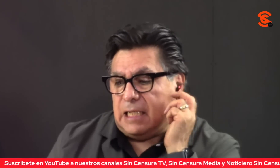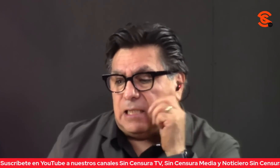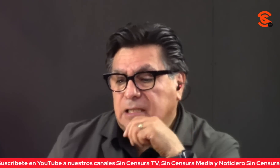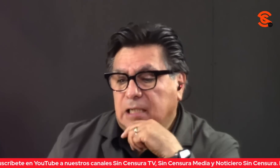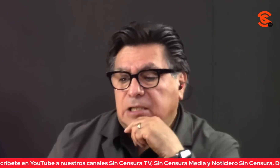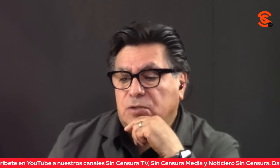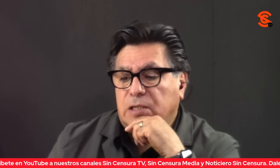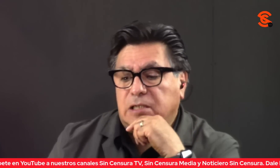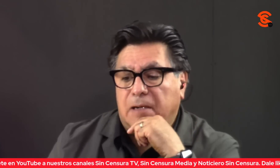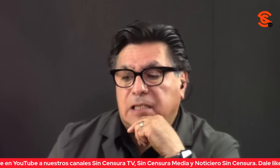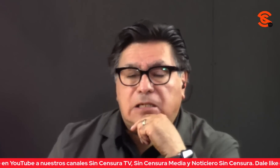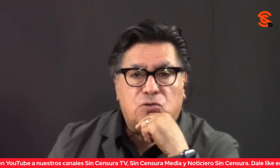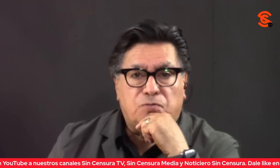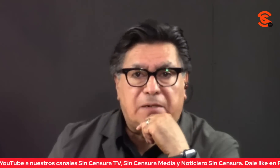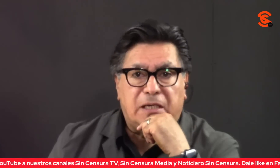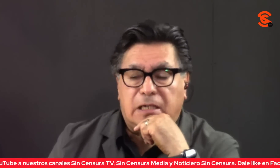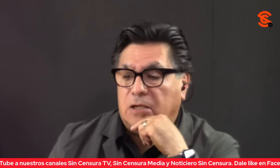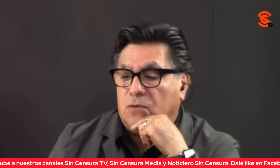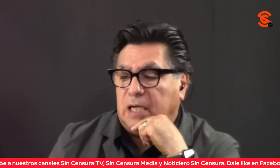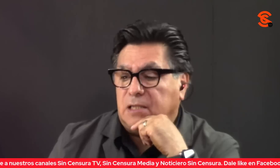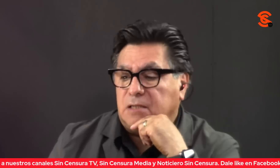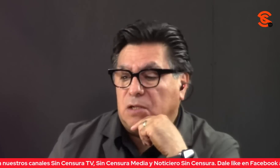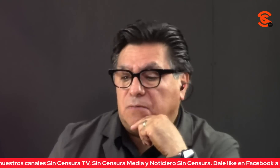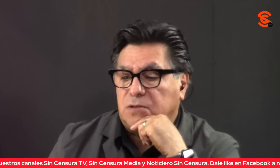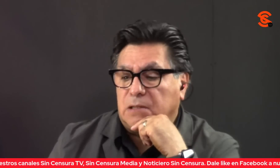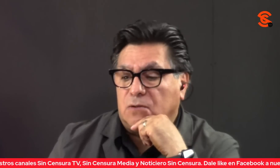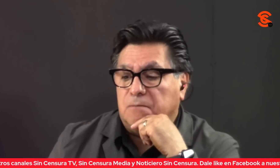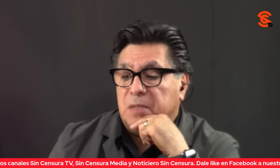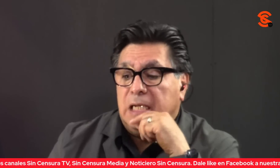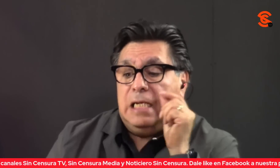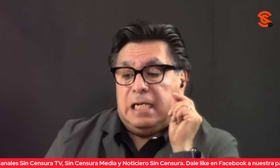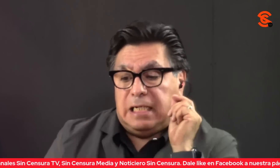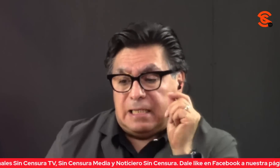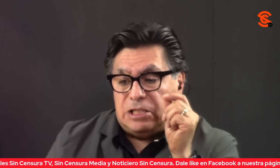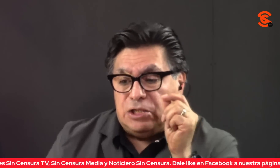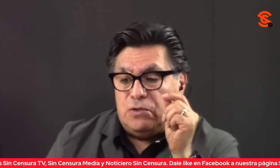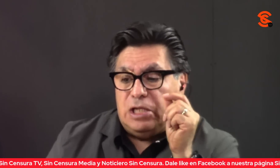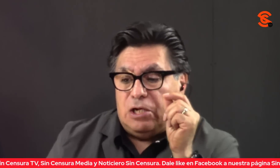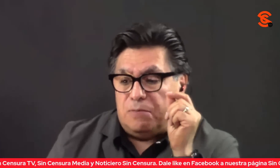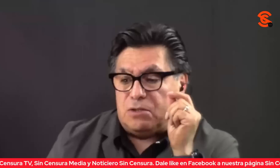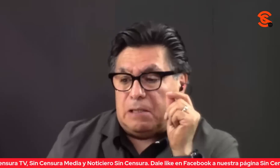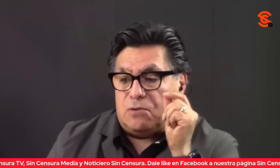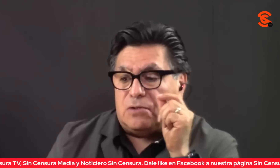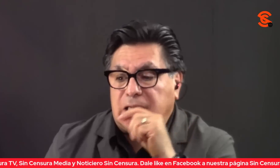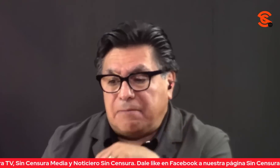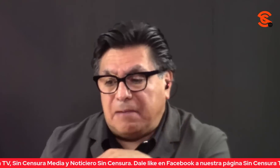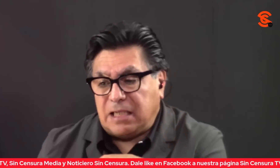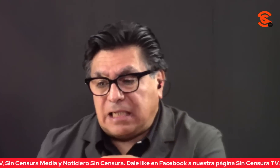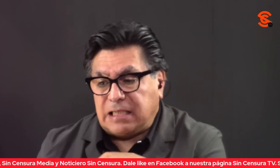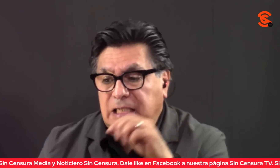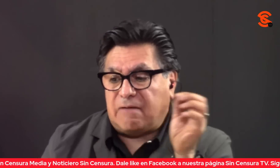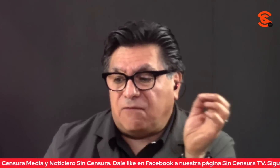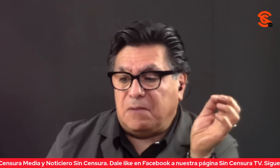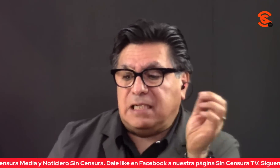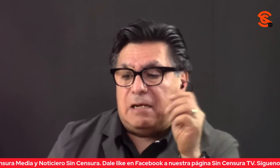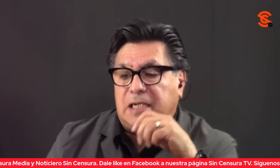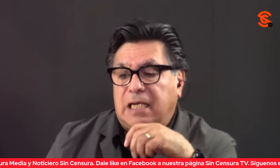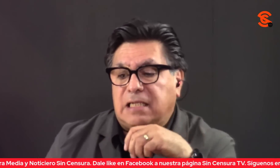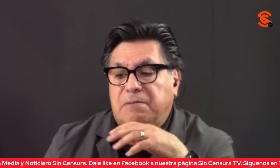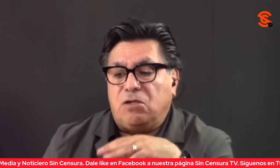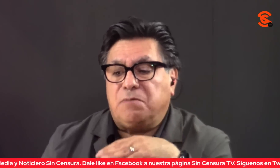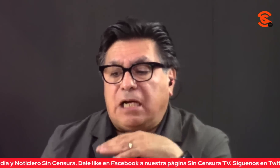en la ya tensa relación entre Biden y su par mexicano Andrés Manuel López Obrador. La decisión de López Obrador de dar marcha atrás en las